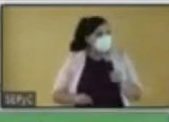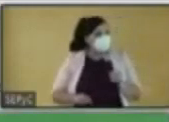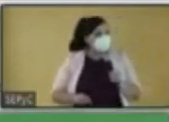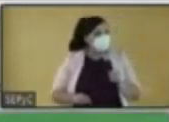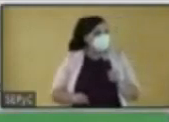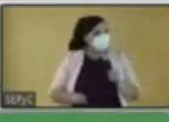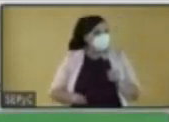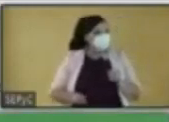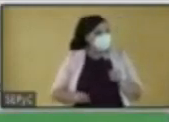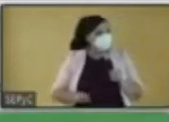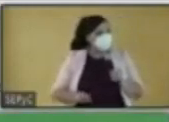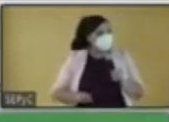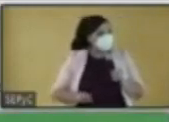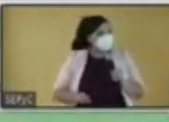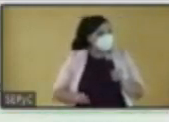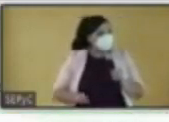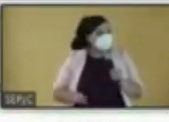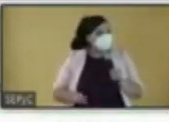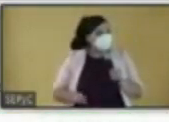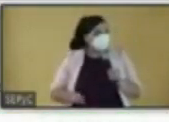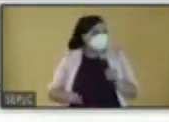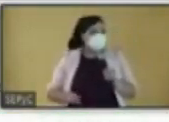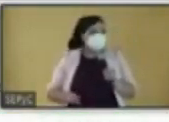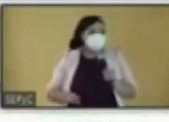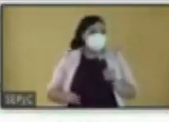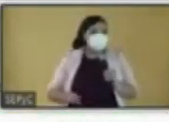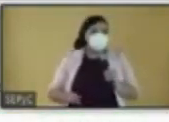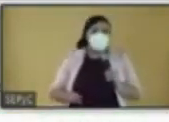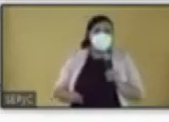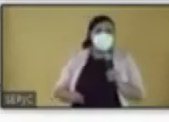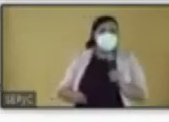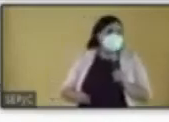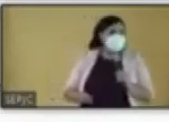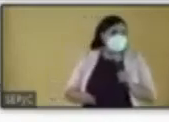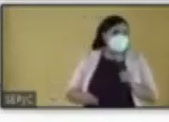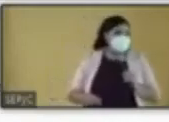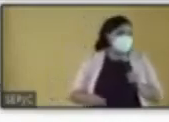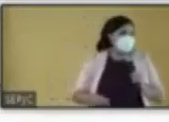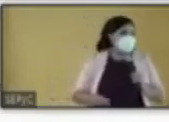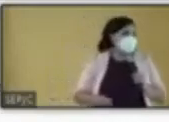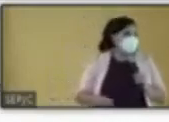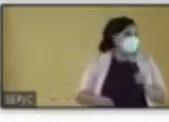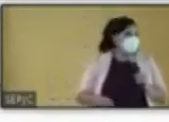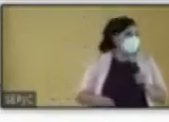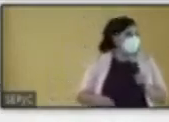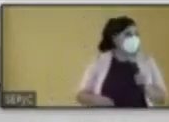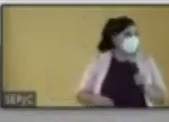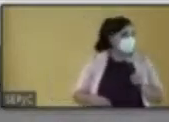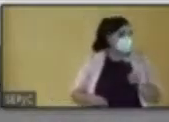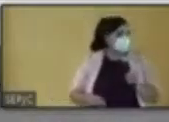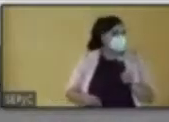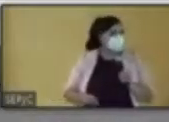De igual manera acá. Y por consiguiente guardamos la información.